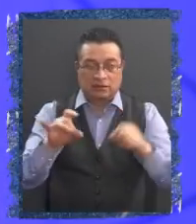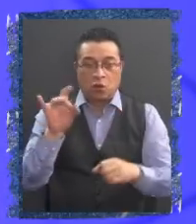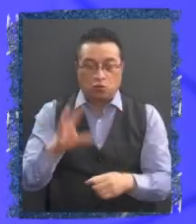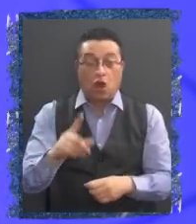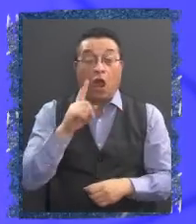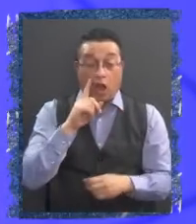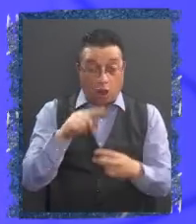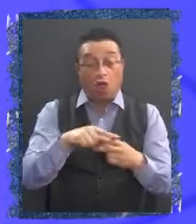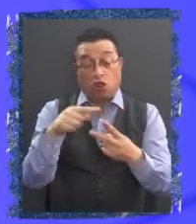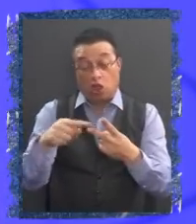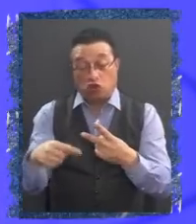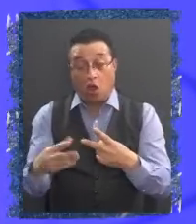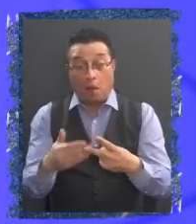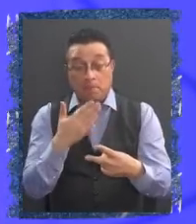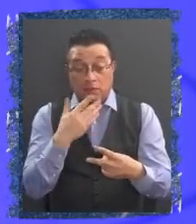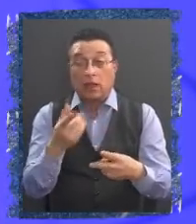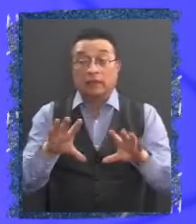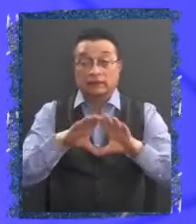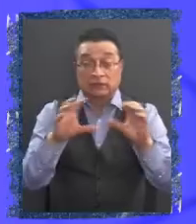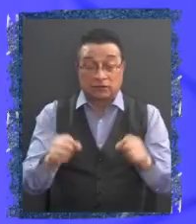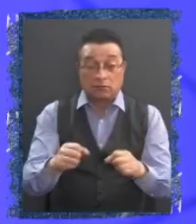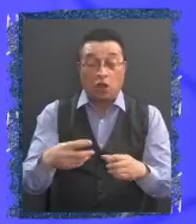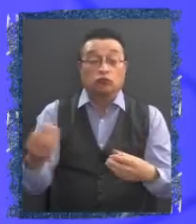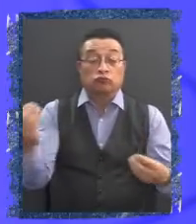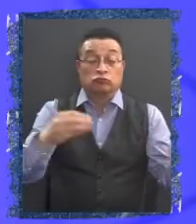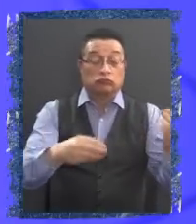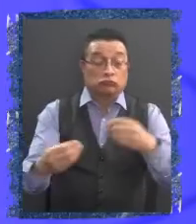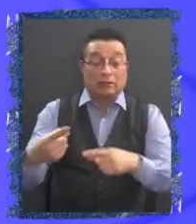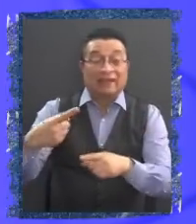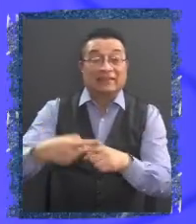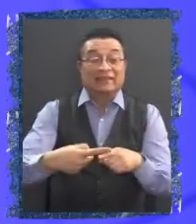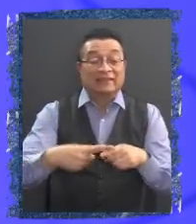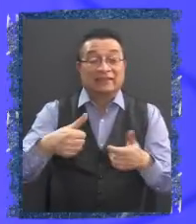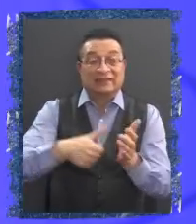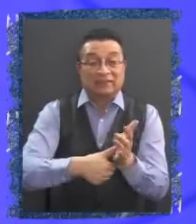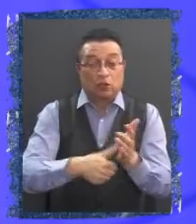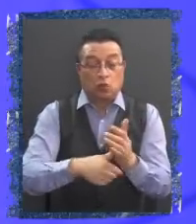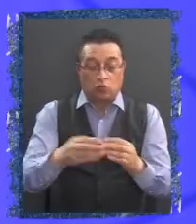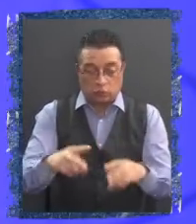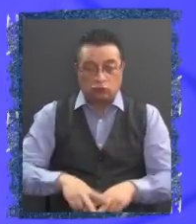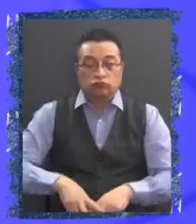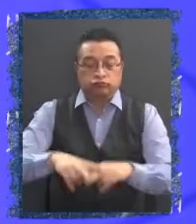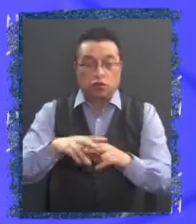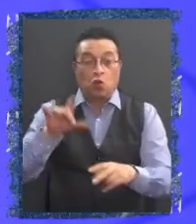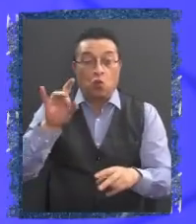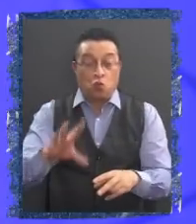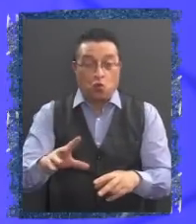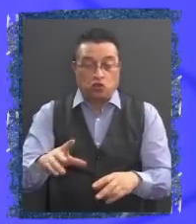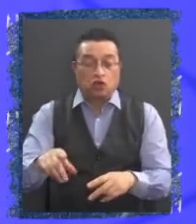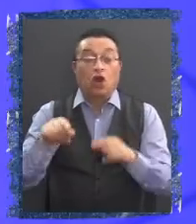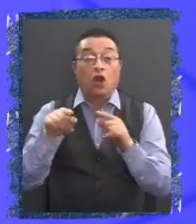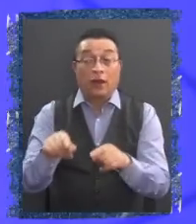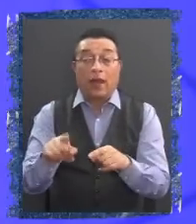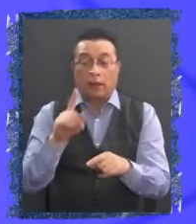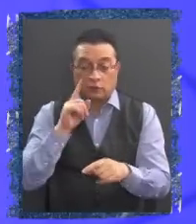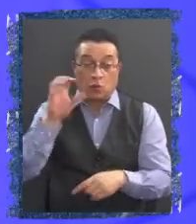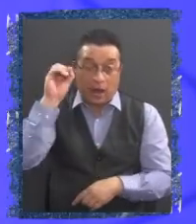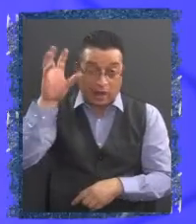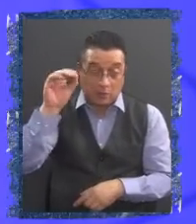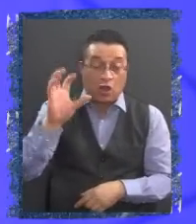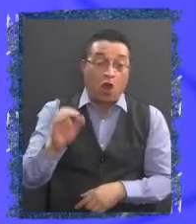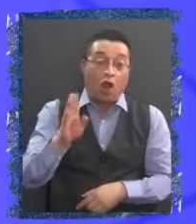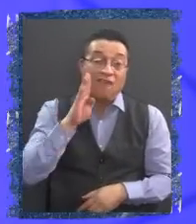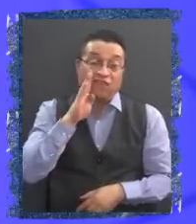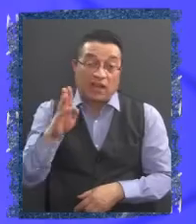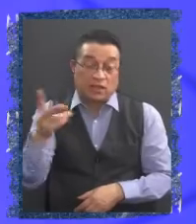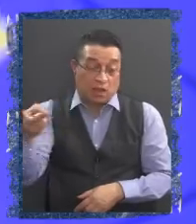opciones y dice perfectamente un sistema de multiseguros que distribuye según riesgo entre los fondos, generando así un fondo único virtual, que es lo que tiene Alemania o Bélgica.